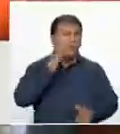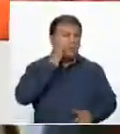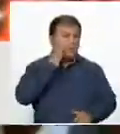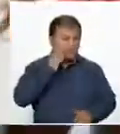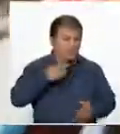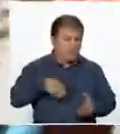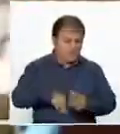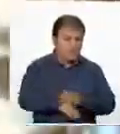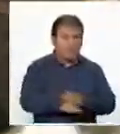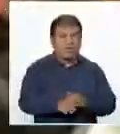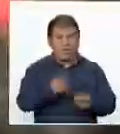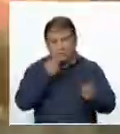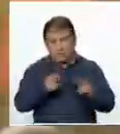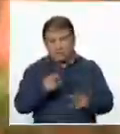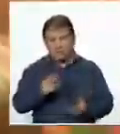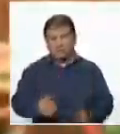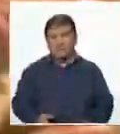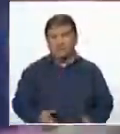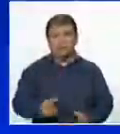mamachas.